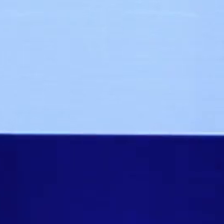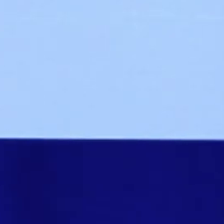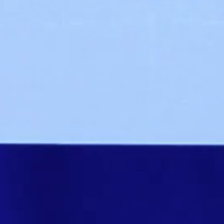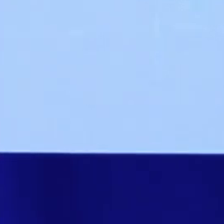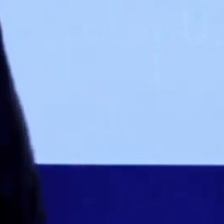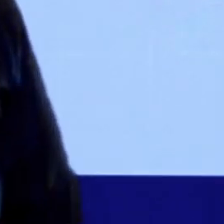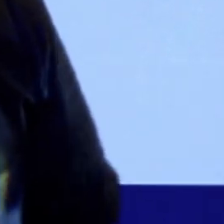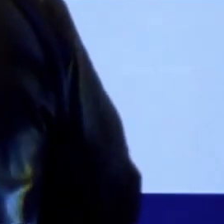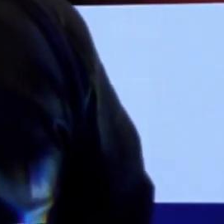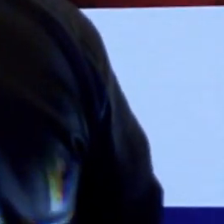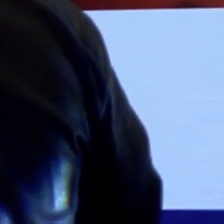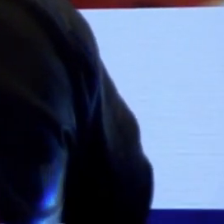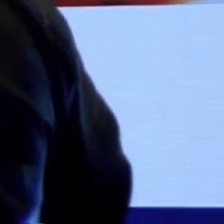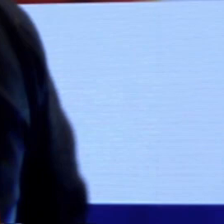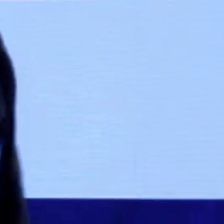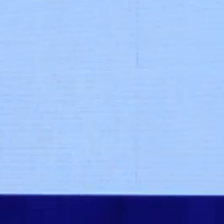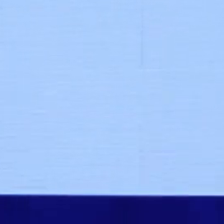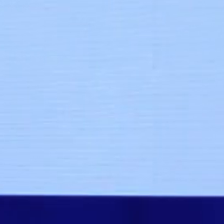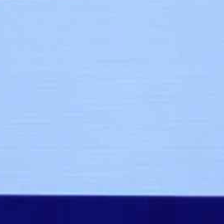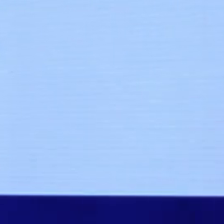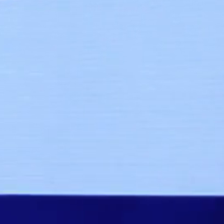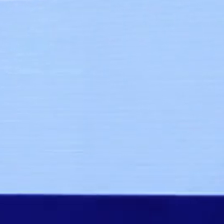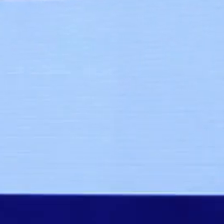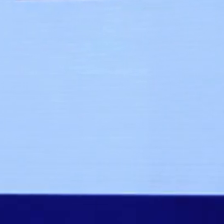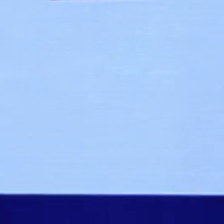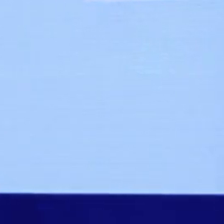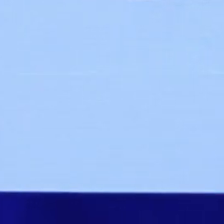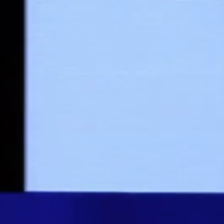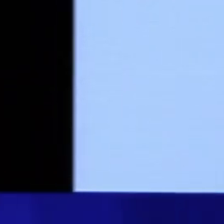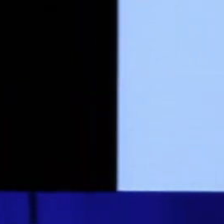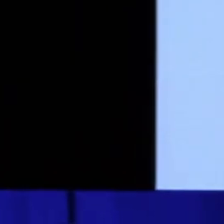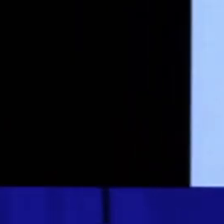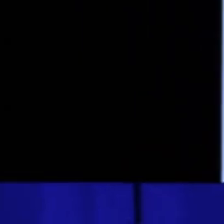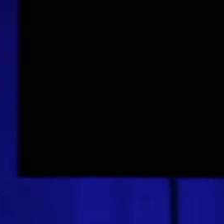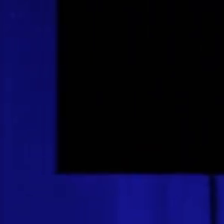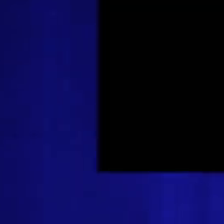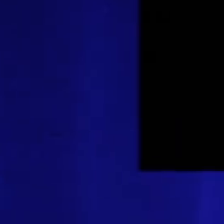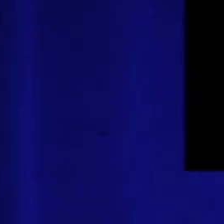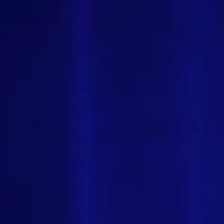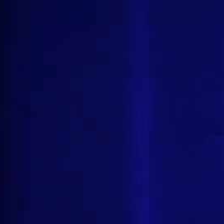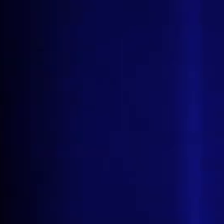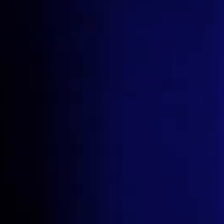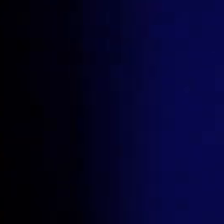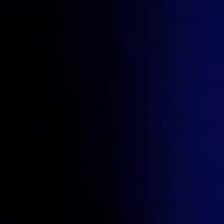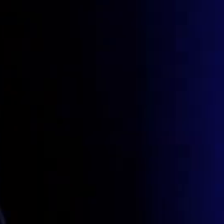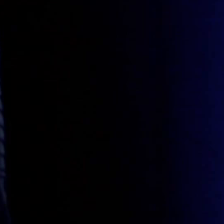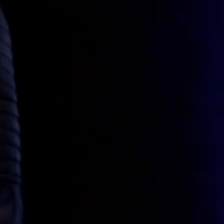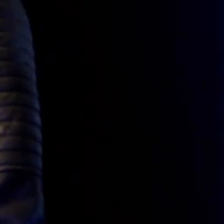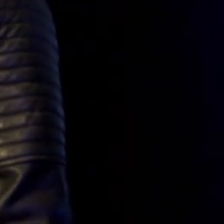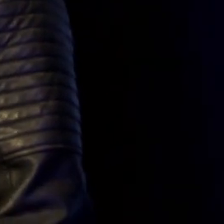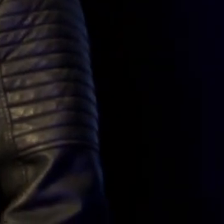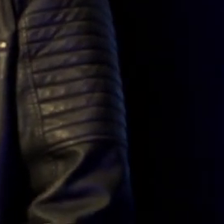revolucionaria fue el título que yo le di a mi segundo poemario hasta el año 2013 como contaban hace un momento